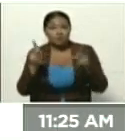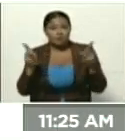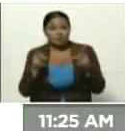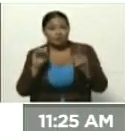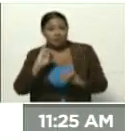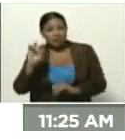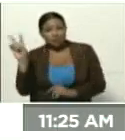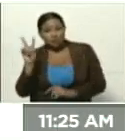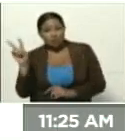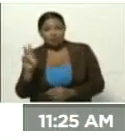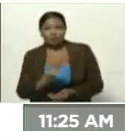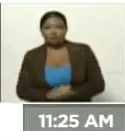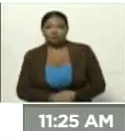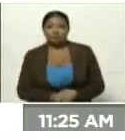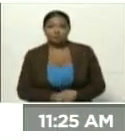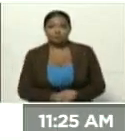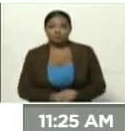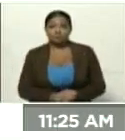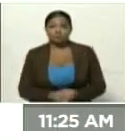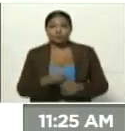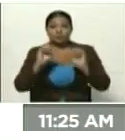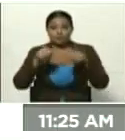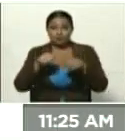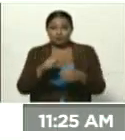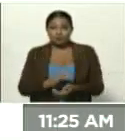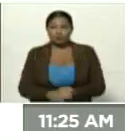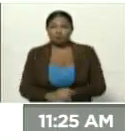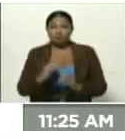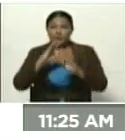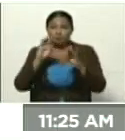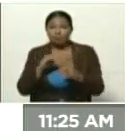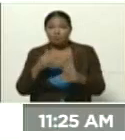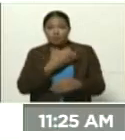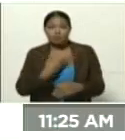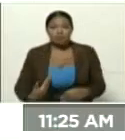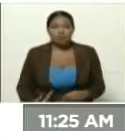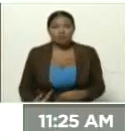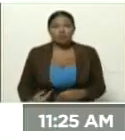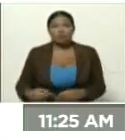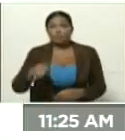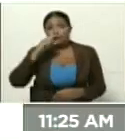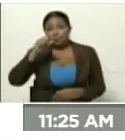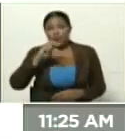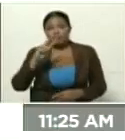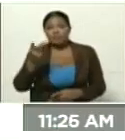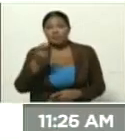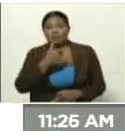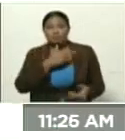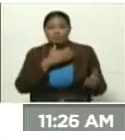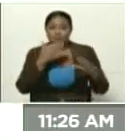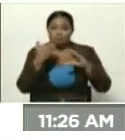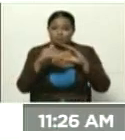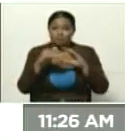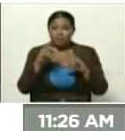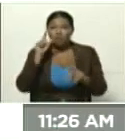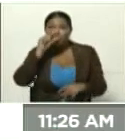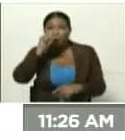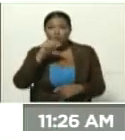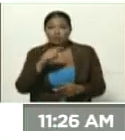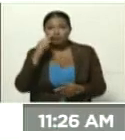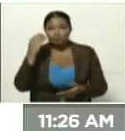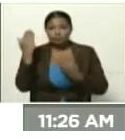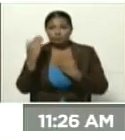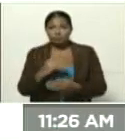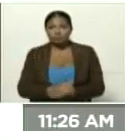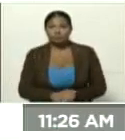por Venezuela. Así es, y es por ello que el primer mandatario nacional coloca un tercer mensaje que dice así, ya lo van a tener en sus